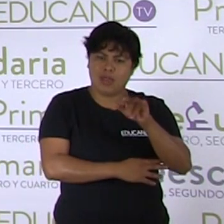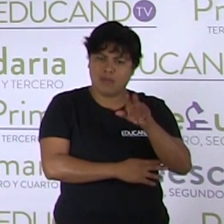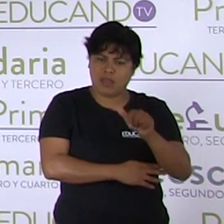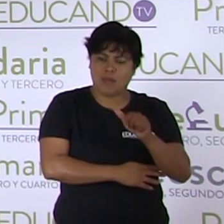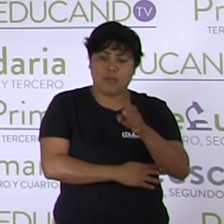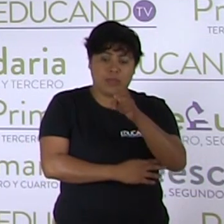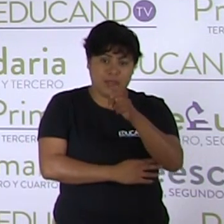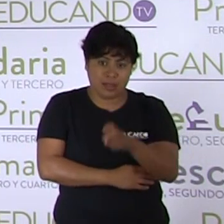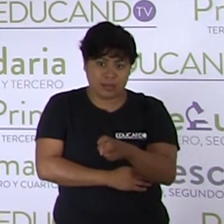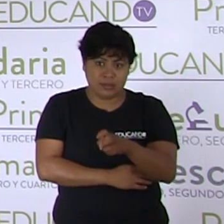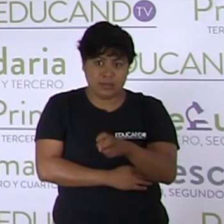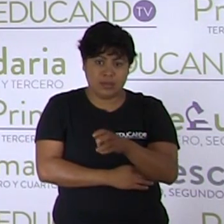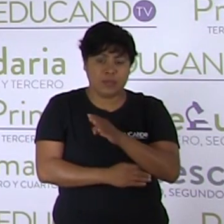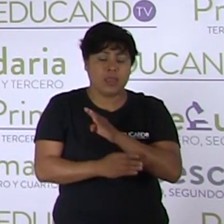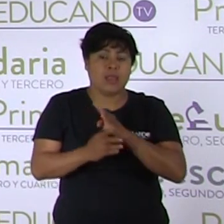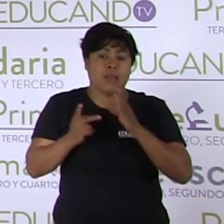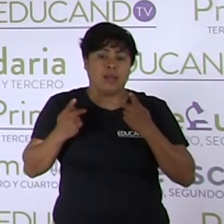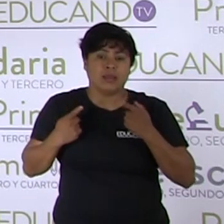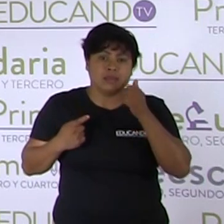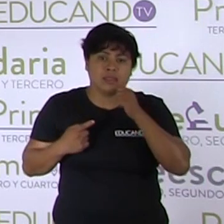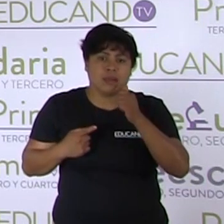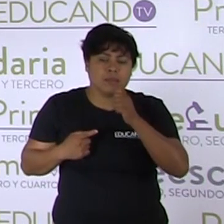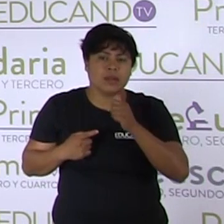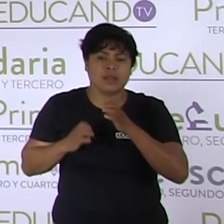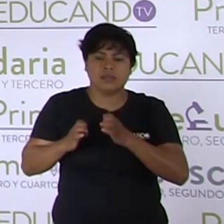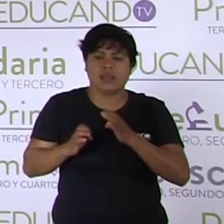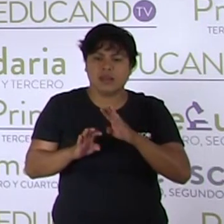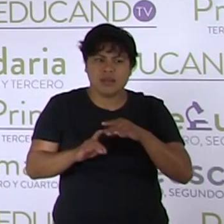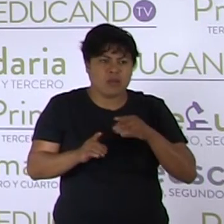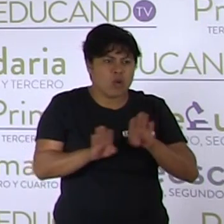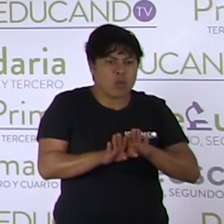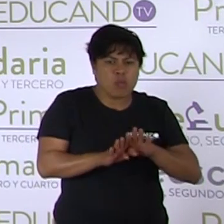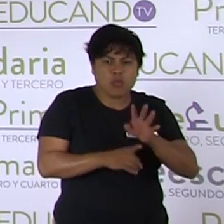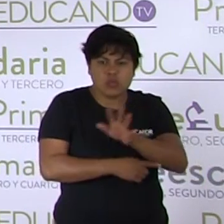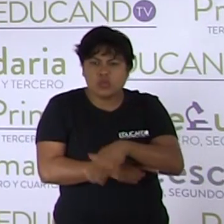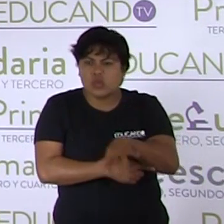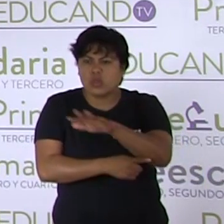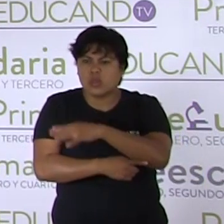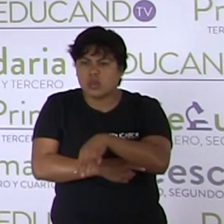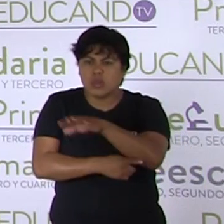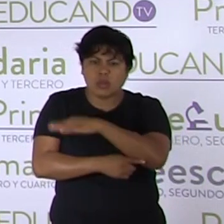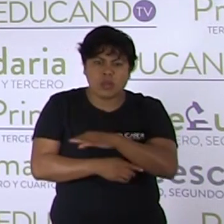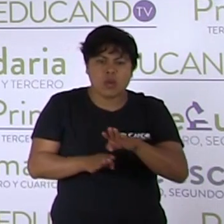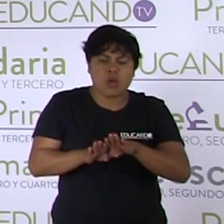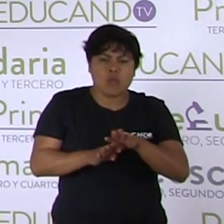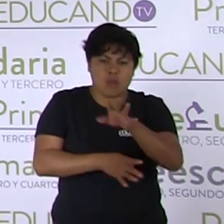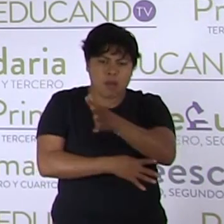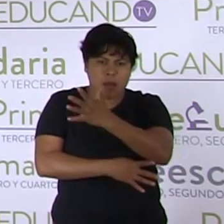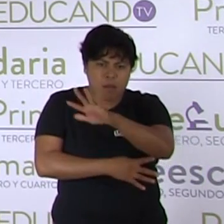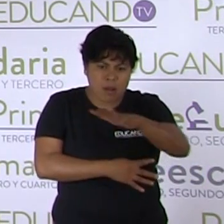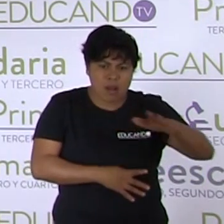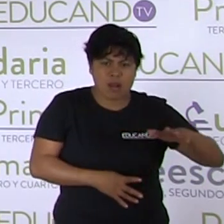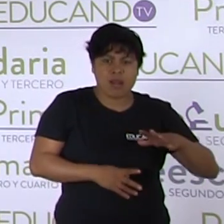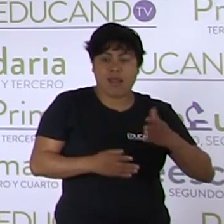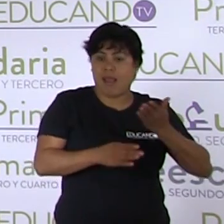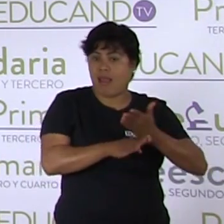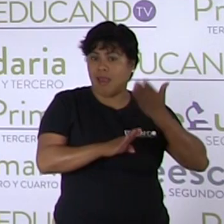Ese alguien que siempre parece estar acechando el horizonte en busca del esquivo mar que le fue